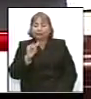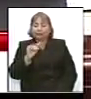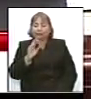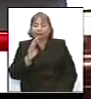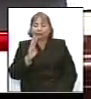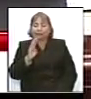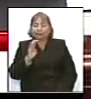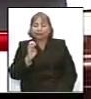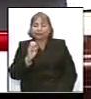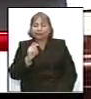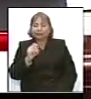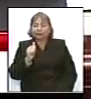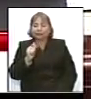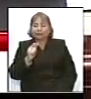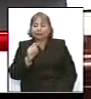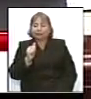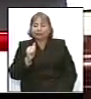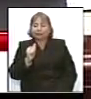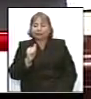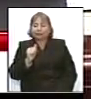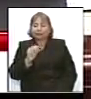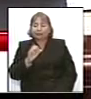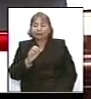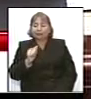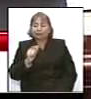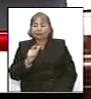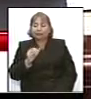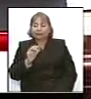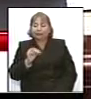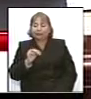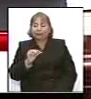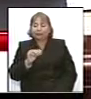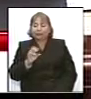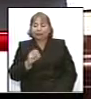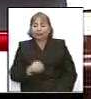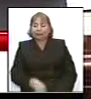Beteta, verde. Congresista Palomino, tiene la palabra.